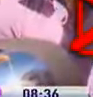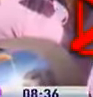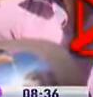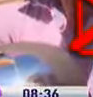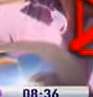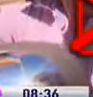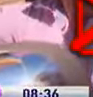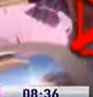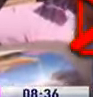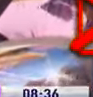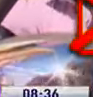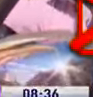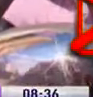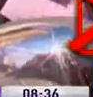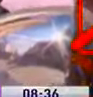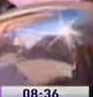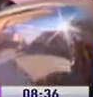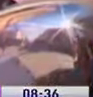Pero